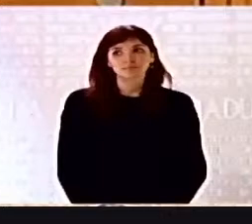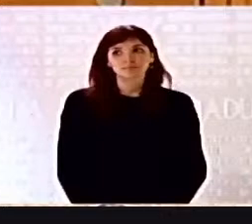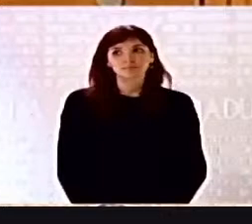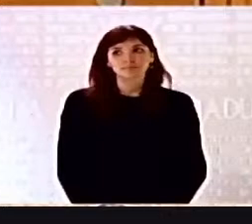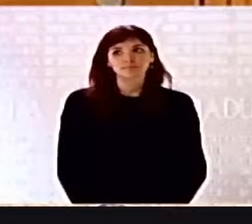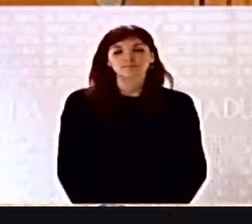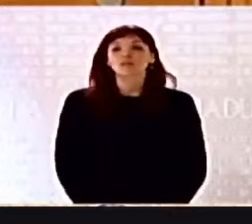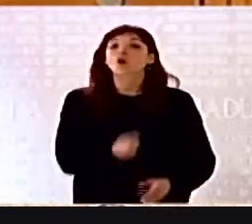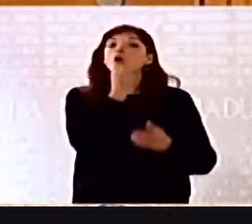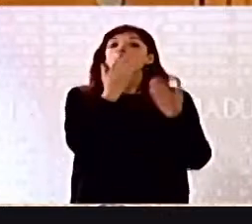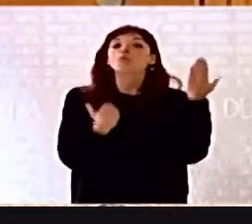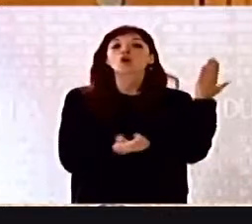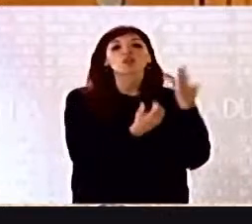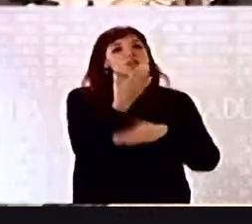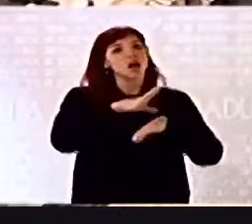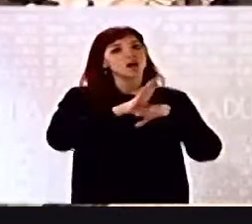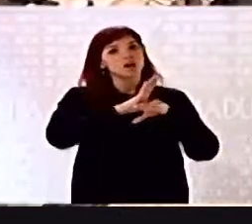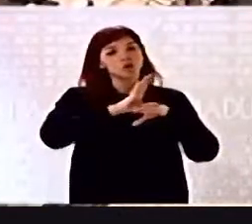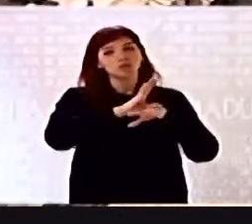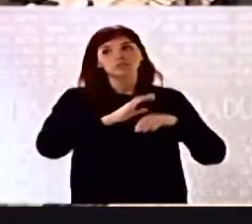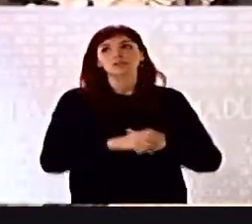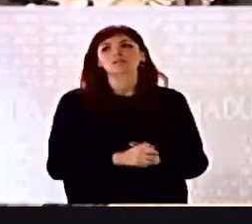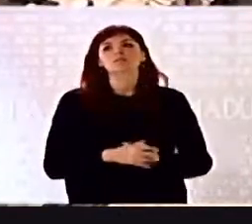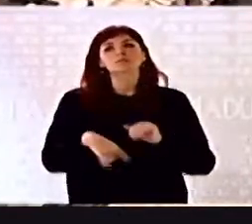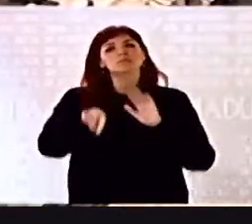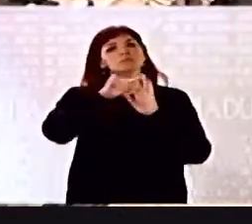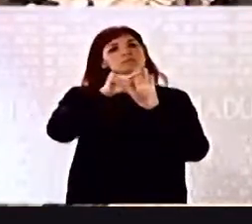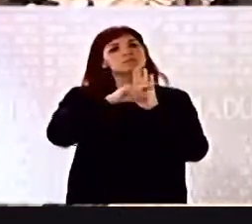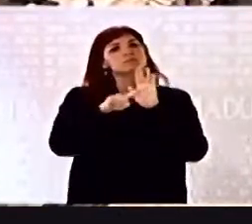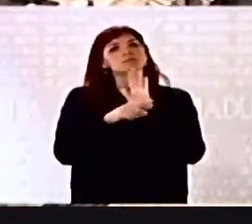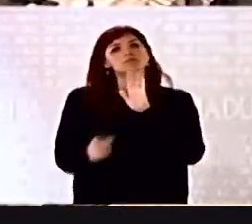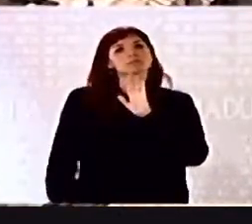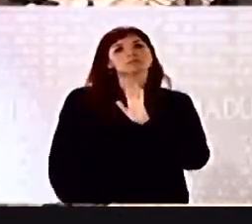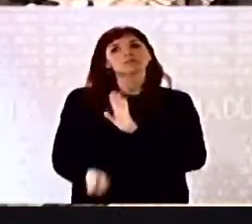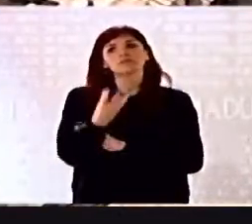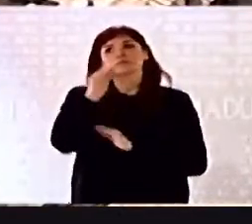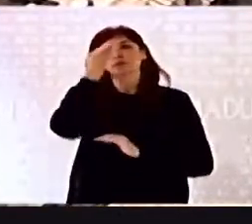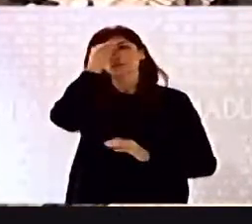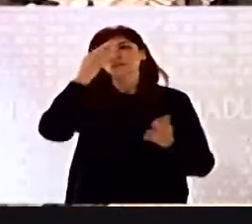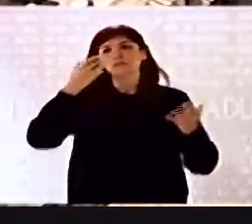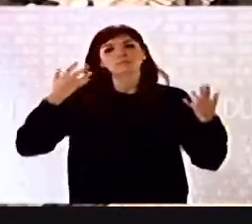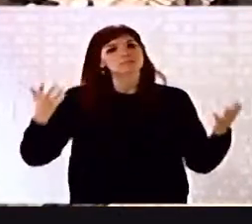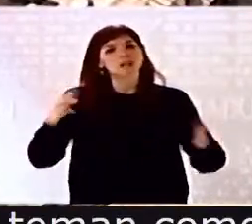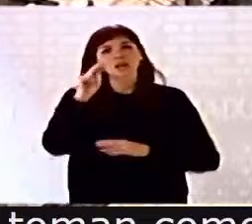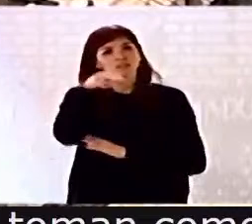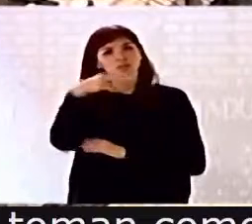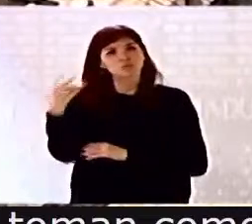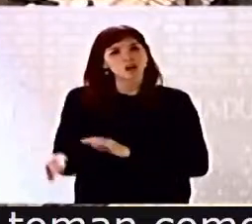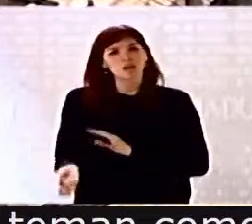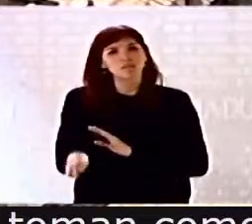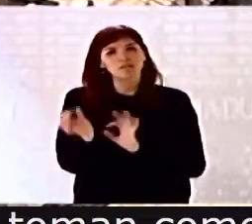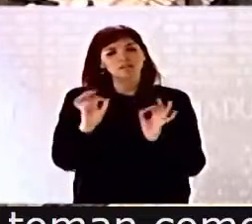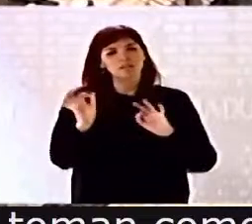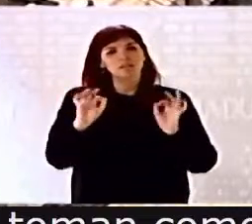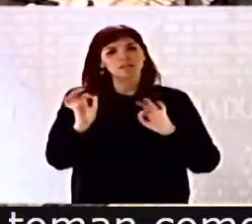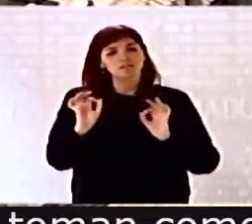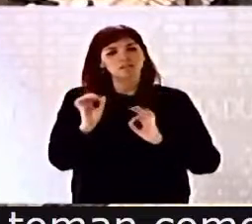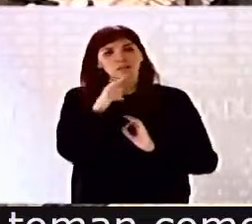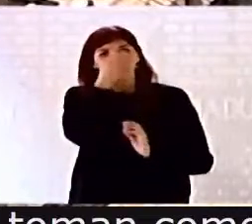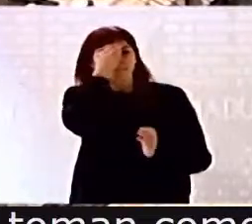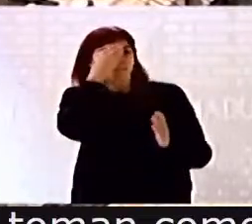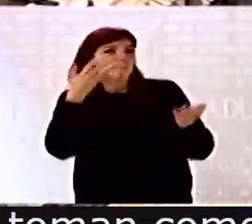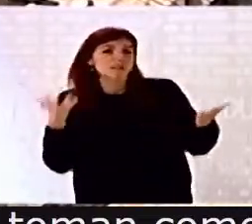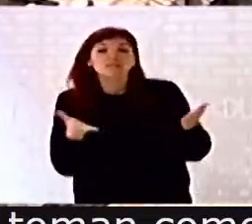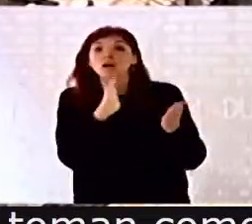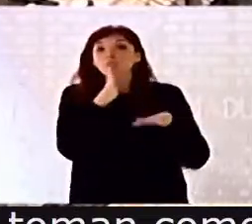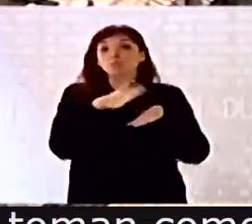Sí, buenos días, consejero. Estas medidas que se toman se pueden entender como que no están dando resultados las que se están tomando, que habría que pensar,